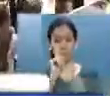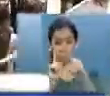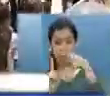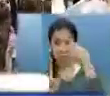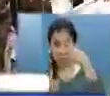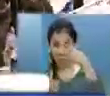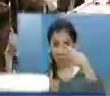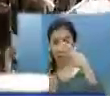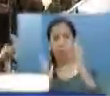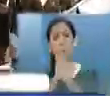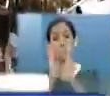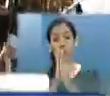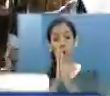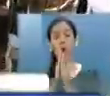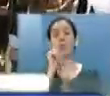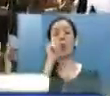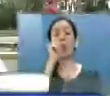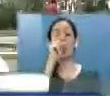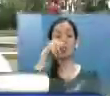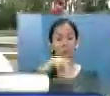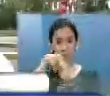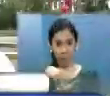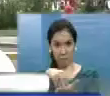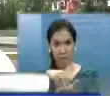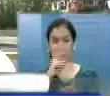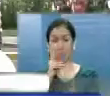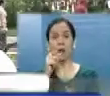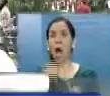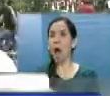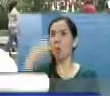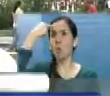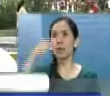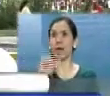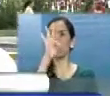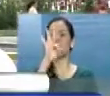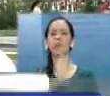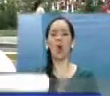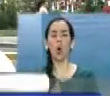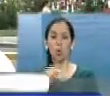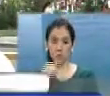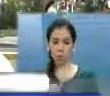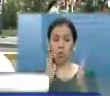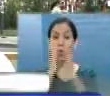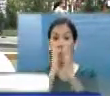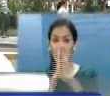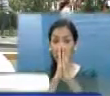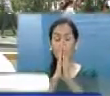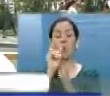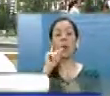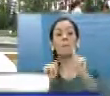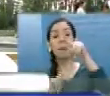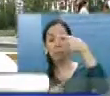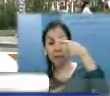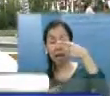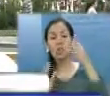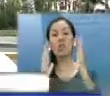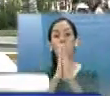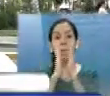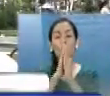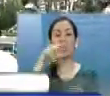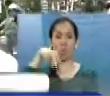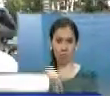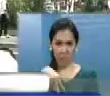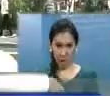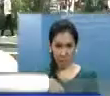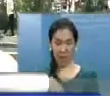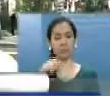domingo de cada noviembre y actualmente estamos instituyendo este domingo como un día nacional de festividad